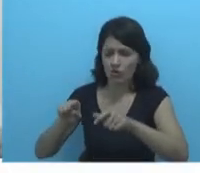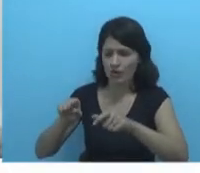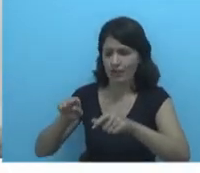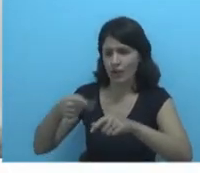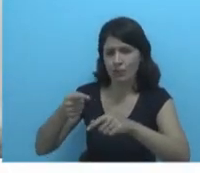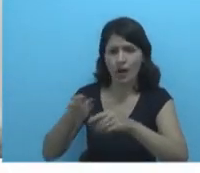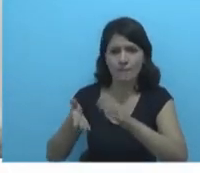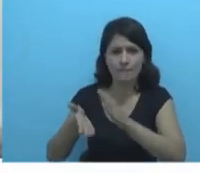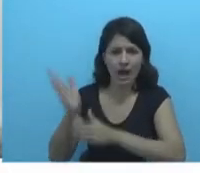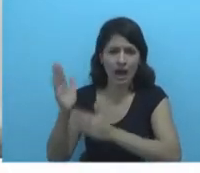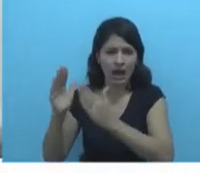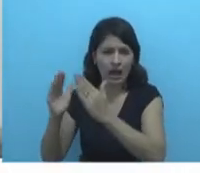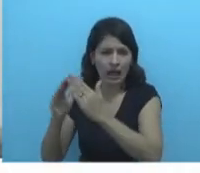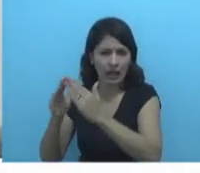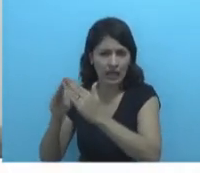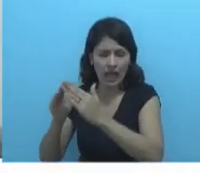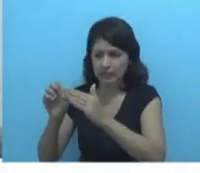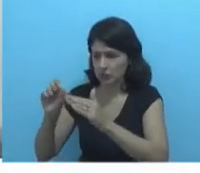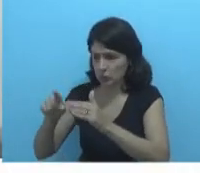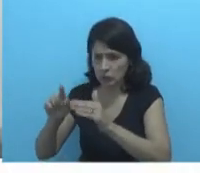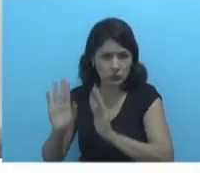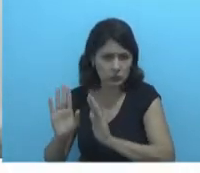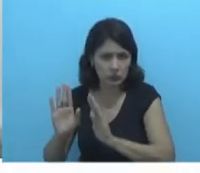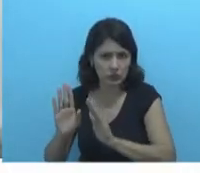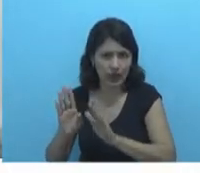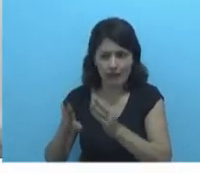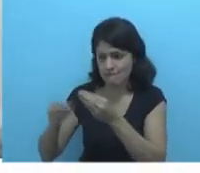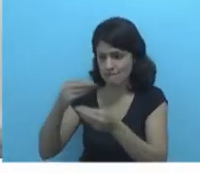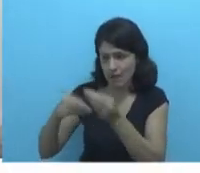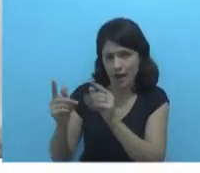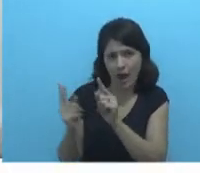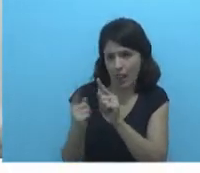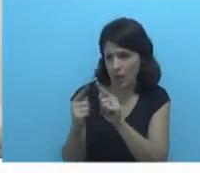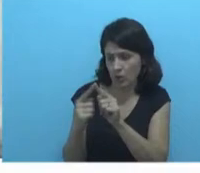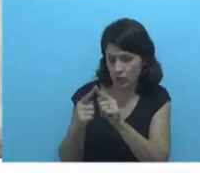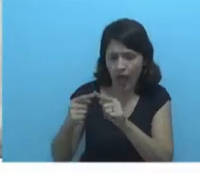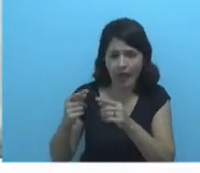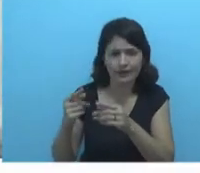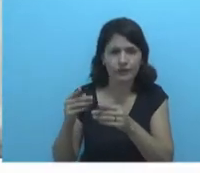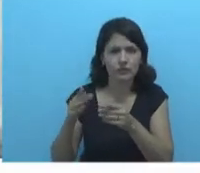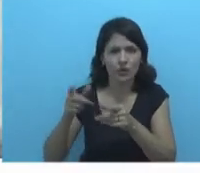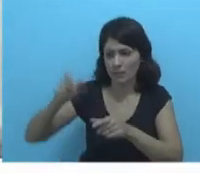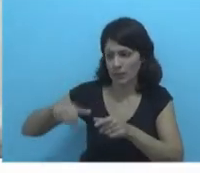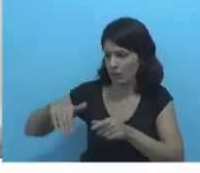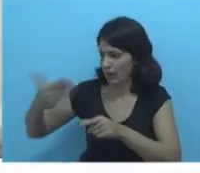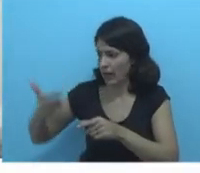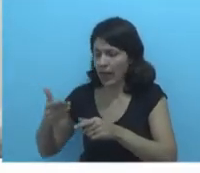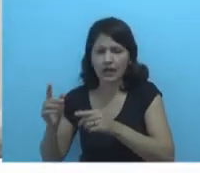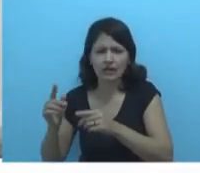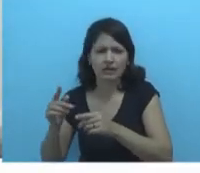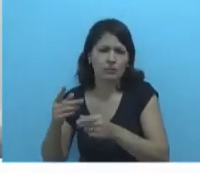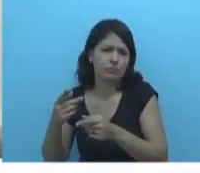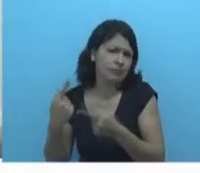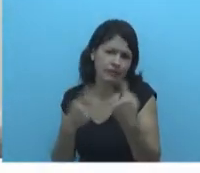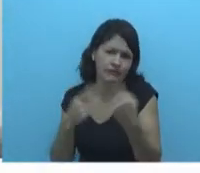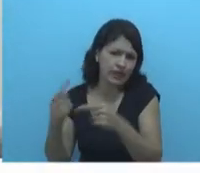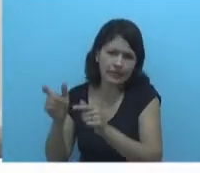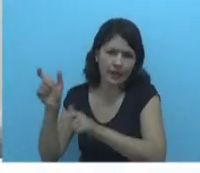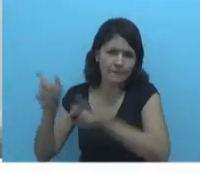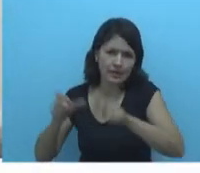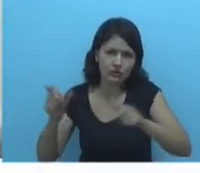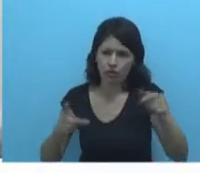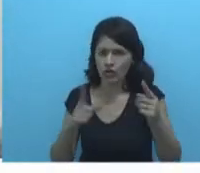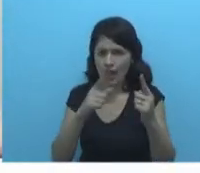domicilios tomen contacto con su familia y con la localidad en la que se desarrollan y puedan